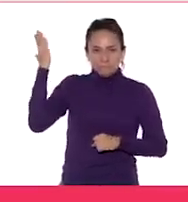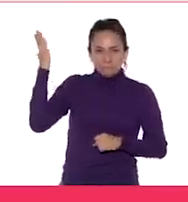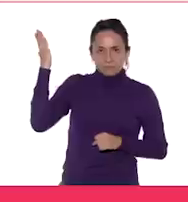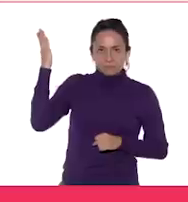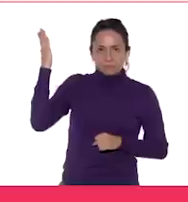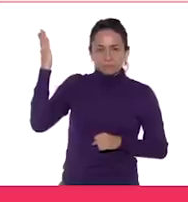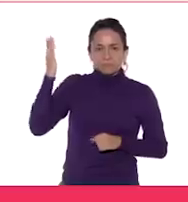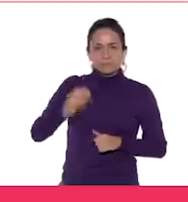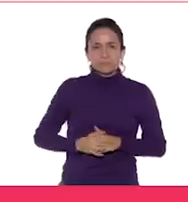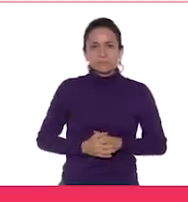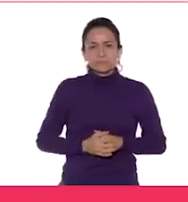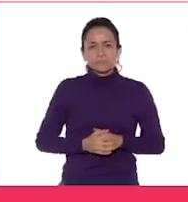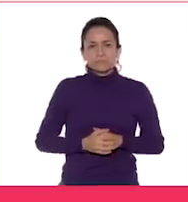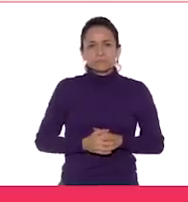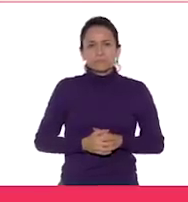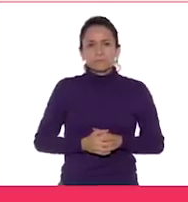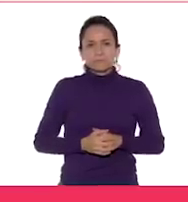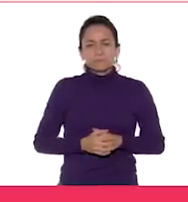conalitec.cep.gob.mx.